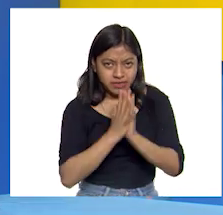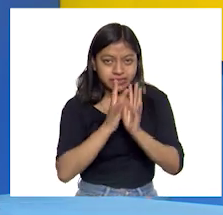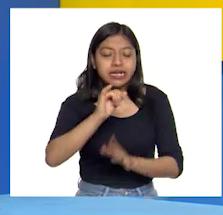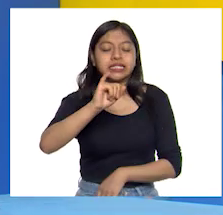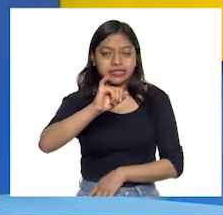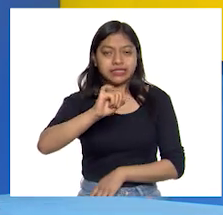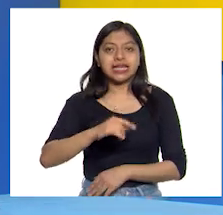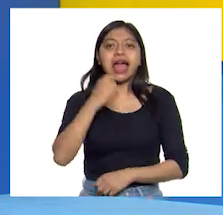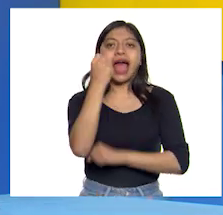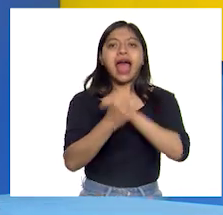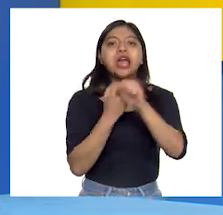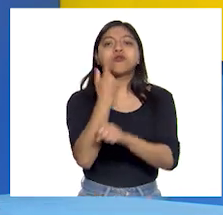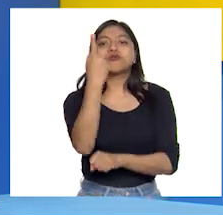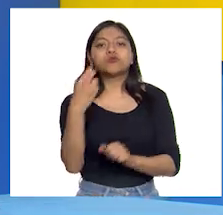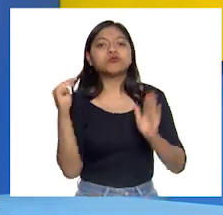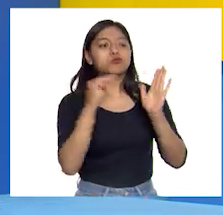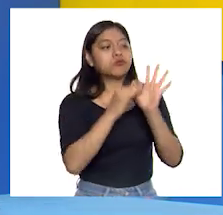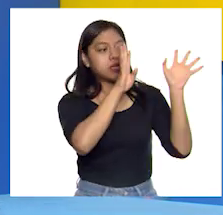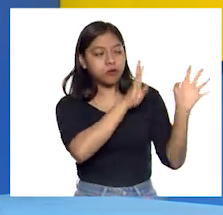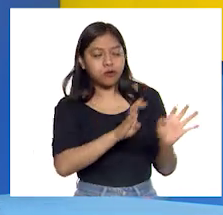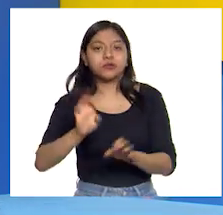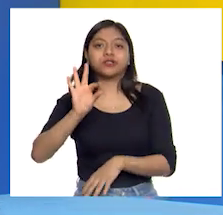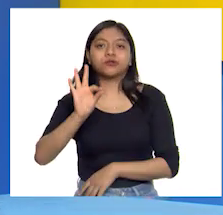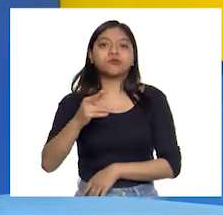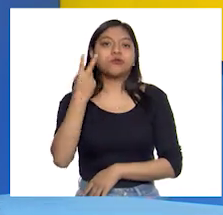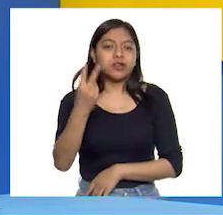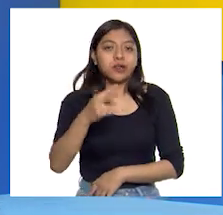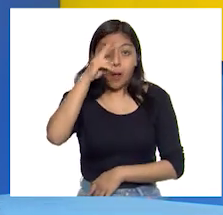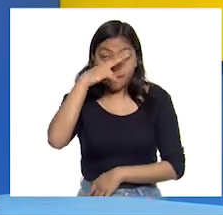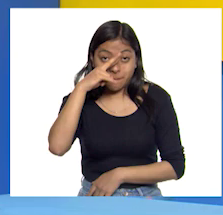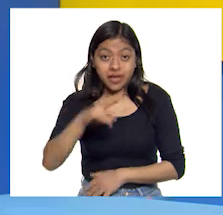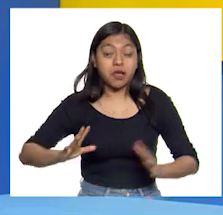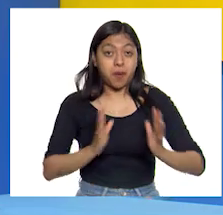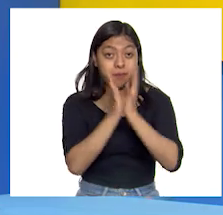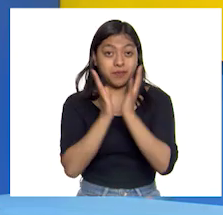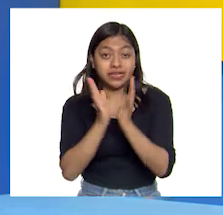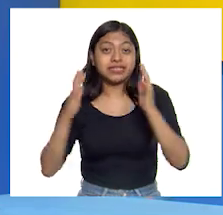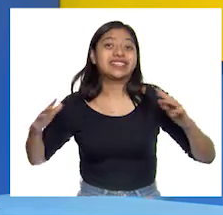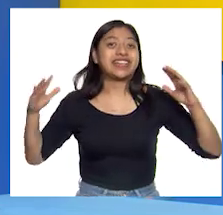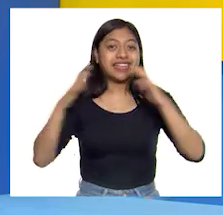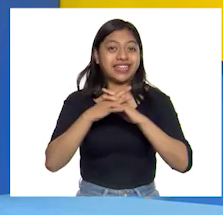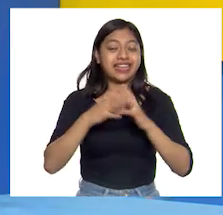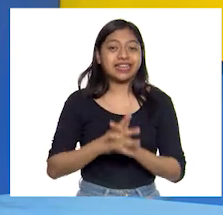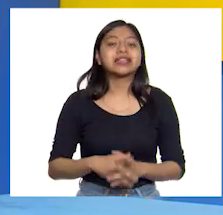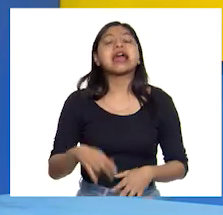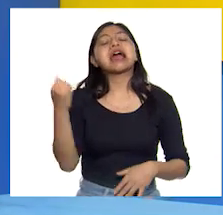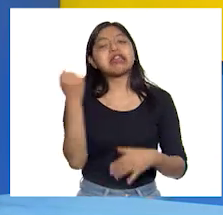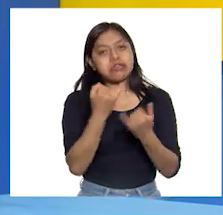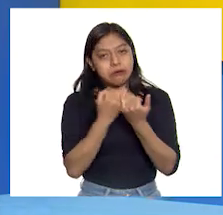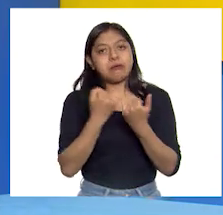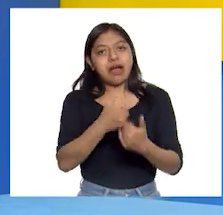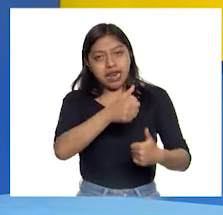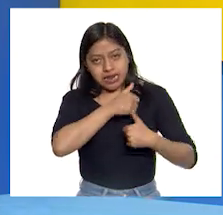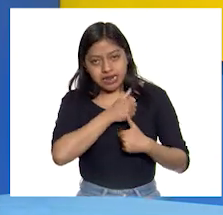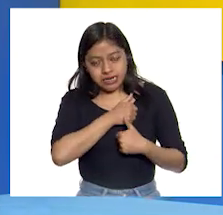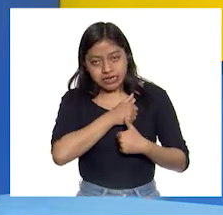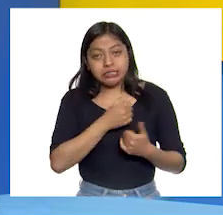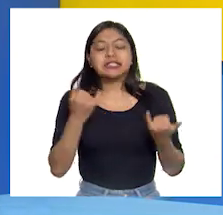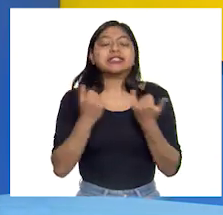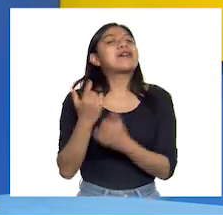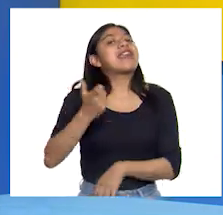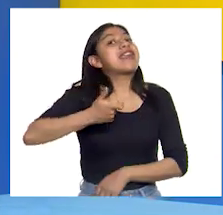hasta 1942. La participación de México en la guerra se dio tanto en el ámbito militar como en el económico. En el